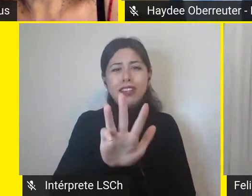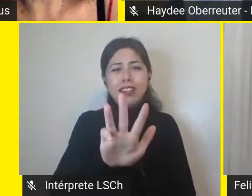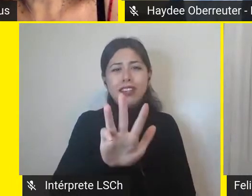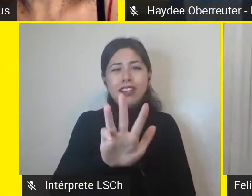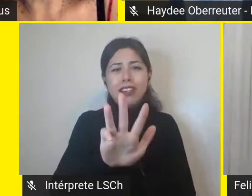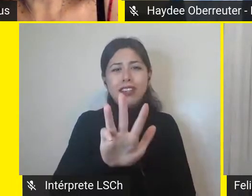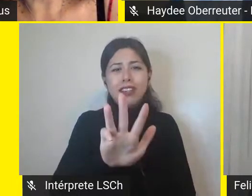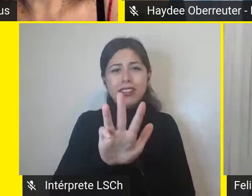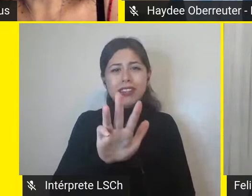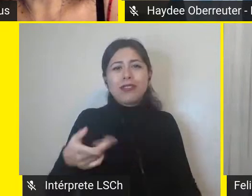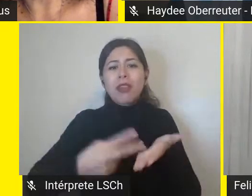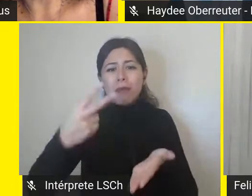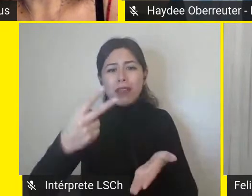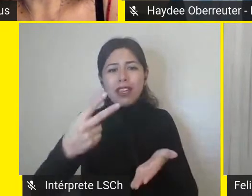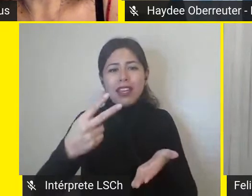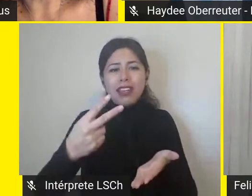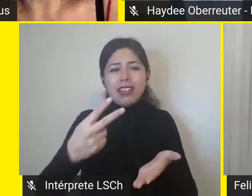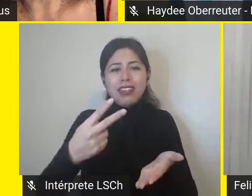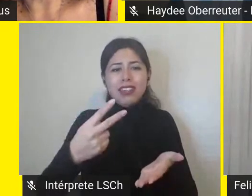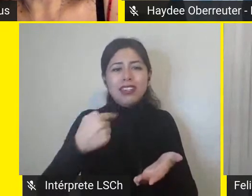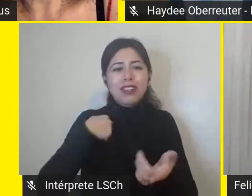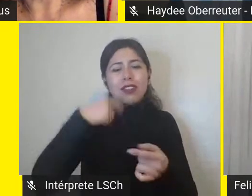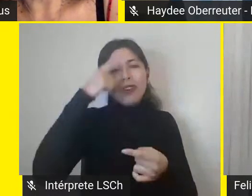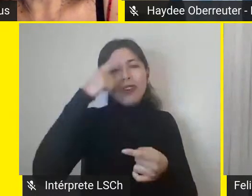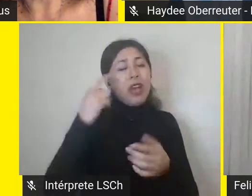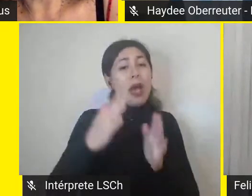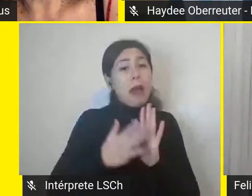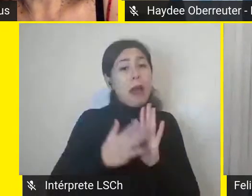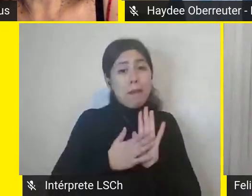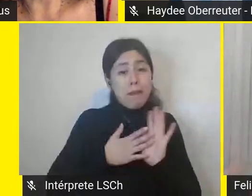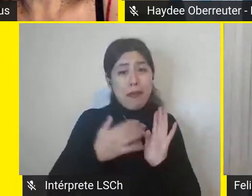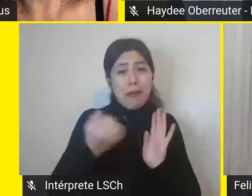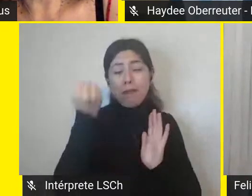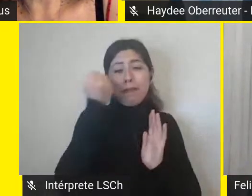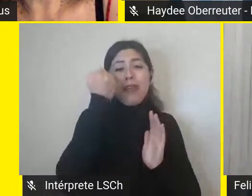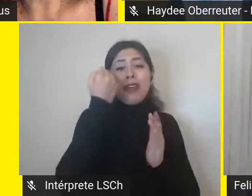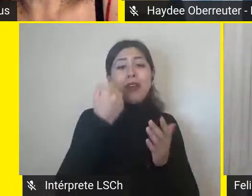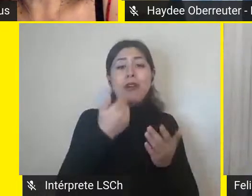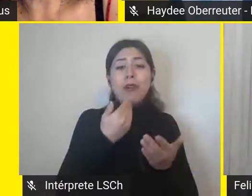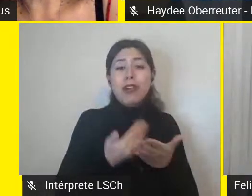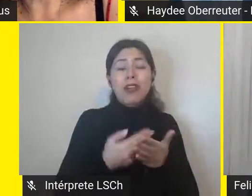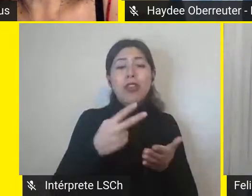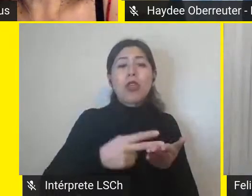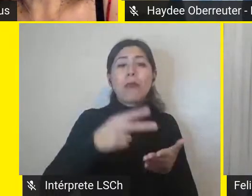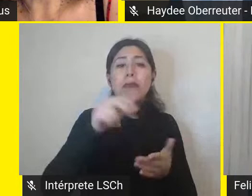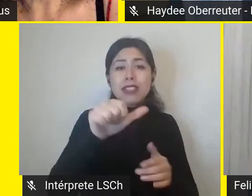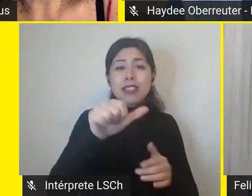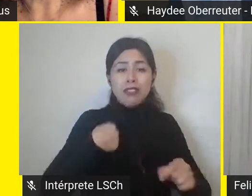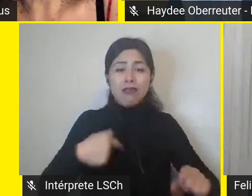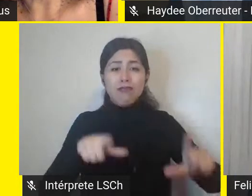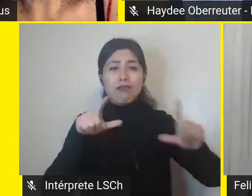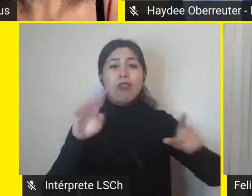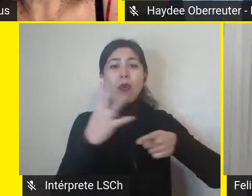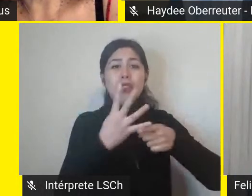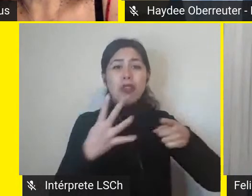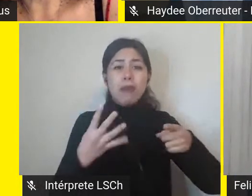mucho el 2006, cuando me encontraba en cuarto medio, y ocurrió todo esto de los pingüinos, ¿cierto? Y nos empezamos a tomar los colegios, empezamos a pelear